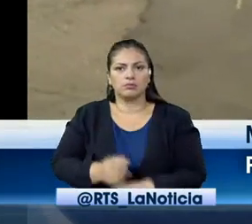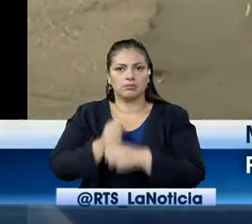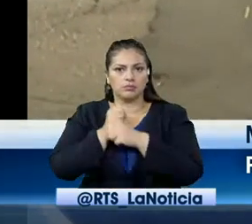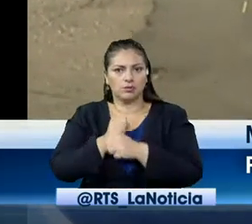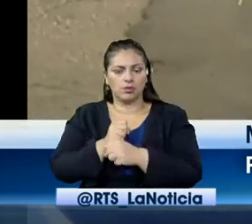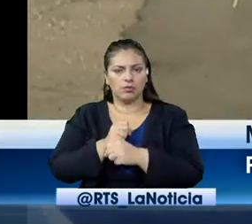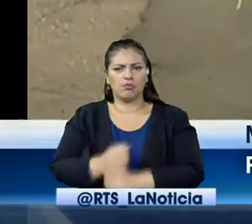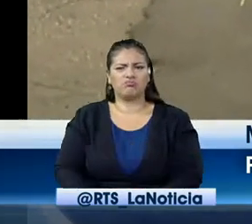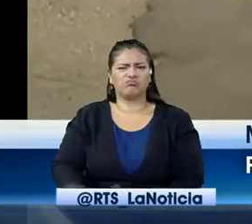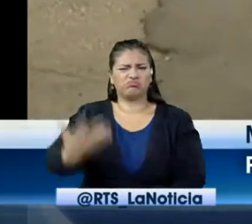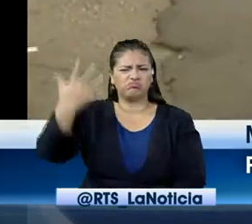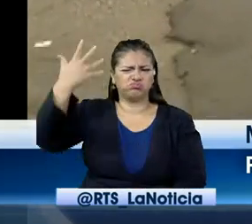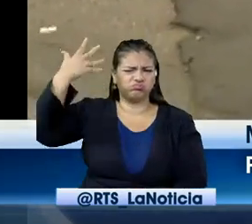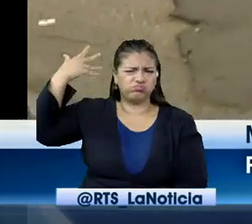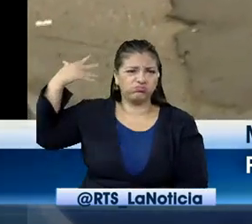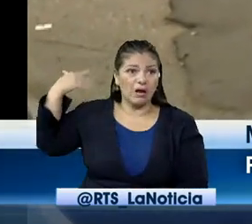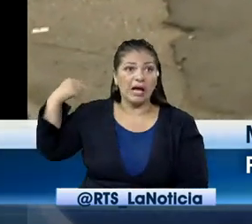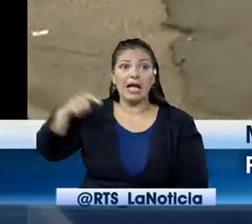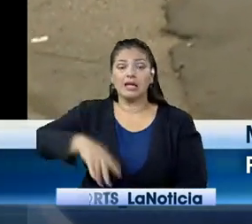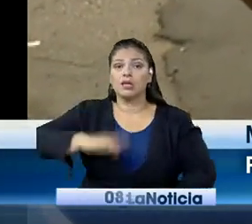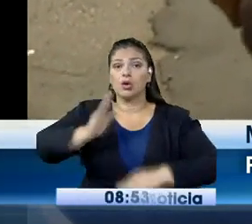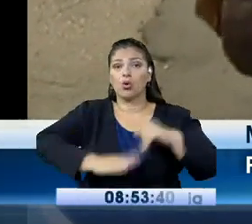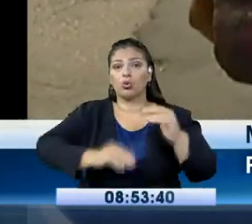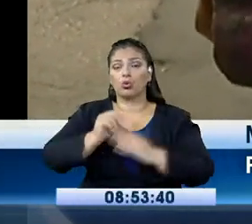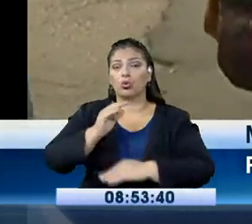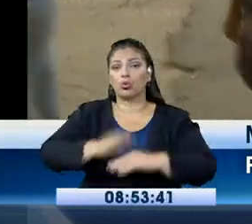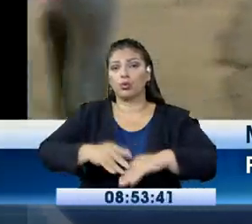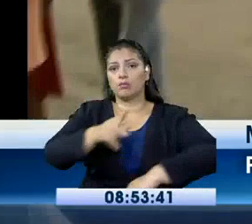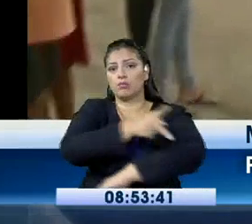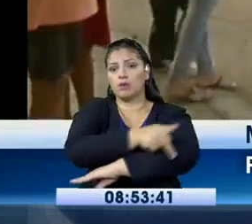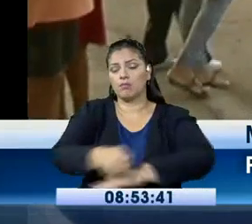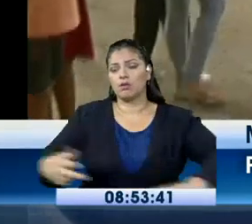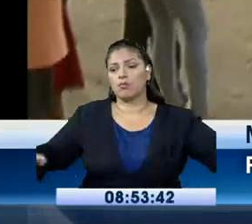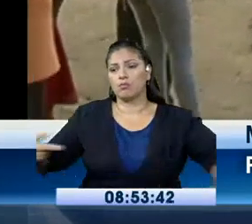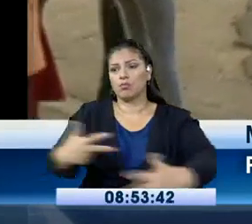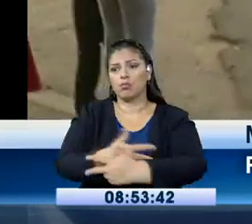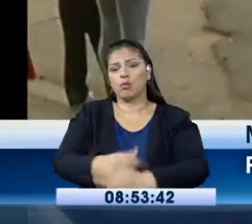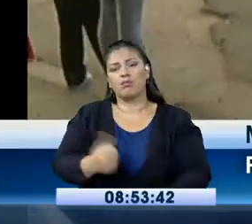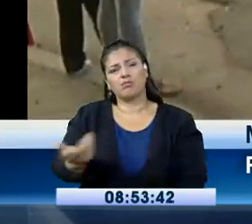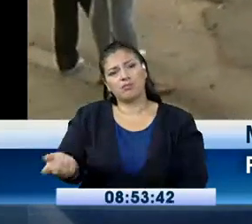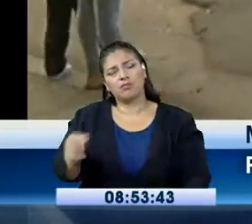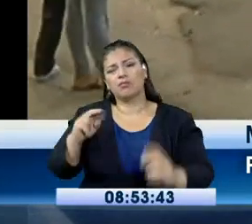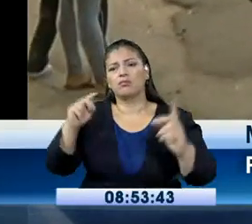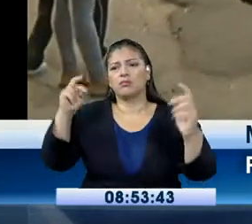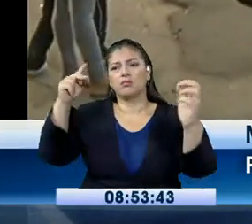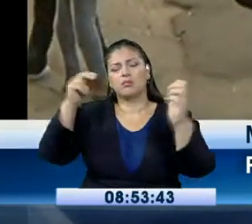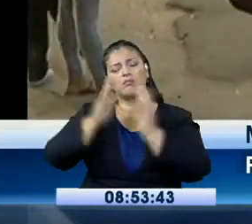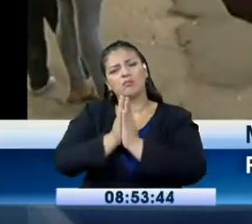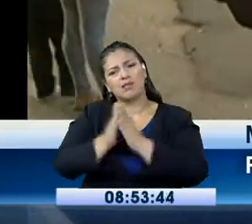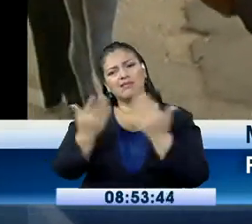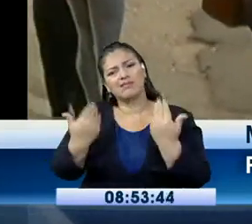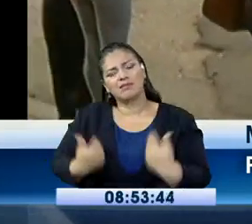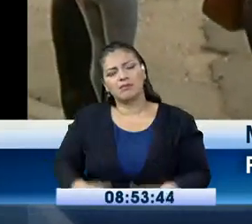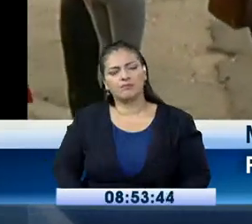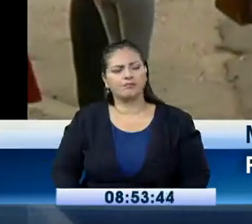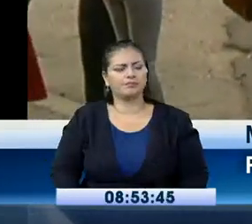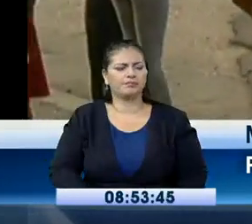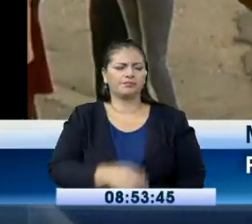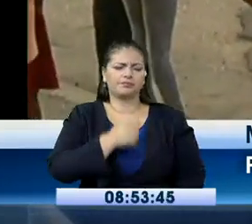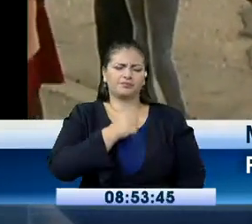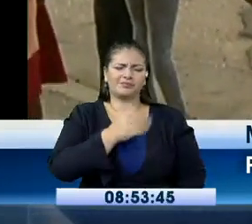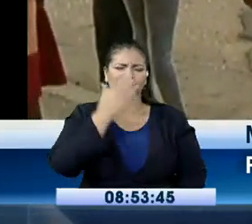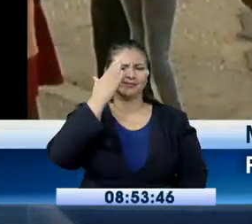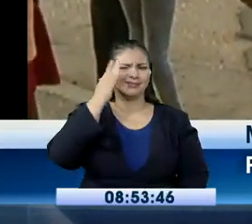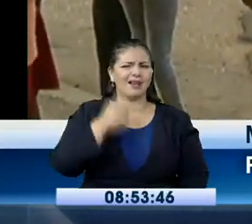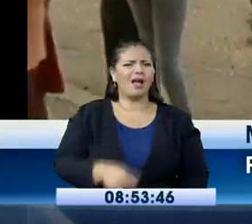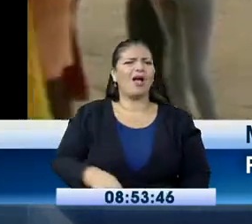tiempo, desde el momento que fue construida la vía perimetral. Amigo, pero que no vaya a suceder como los demás pasos peatonales que están ubicados sobre la Trinitaria, que están de